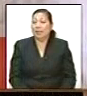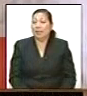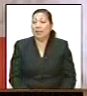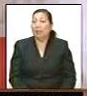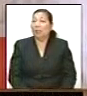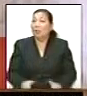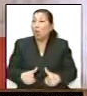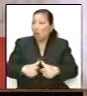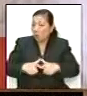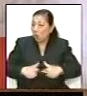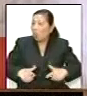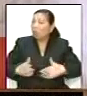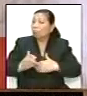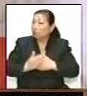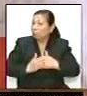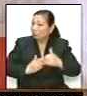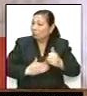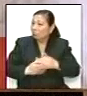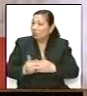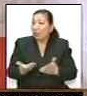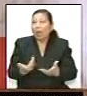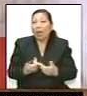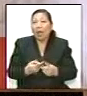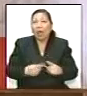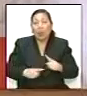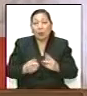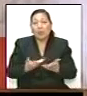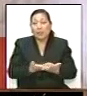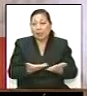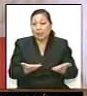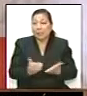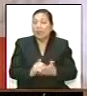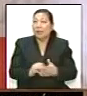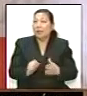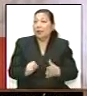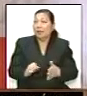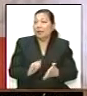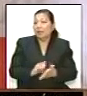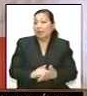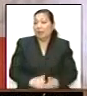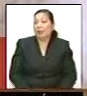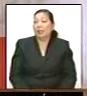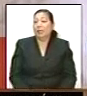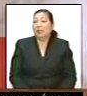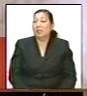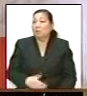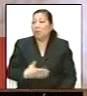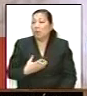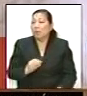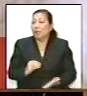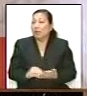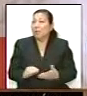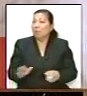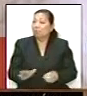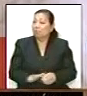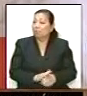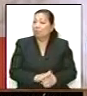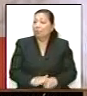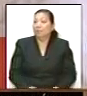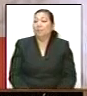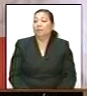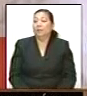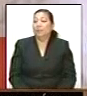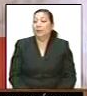infraestructura y algunos servicios de manera que se pueda hacer más eficiente y más